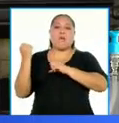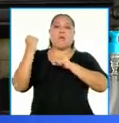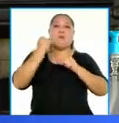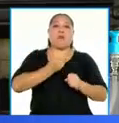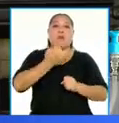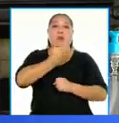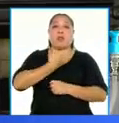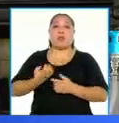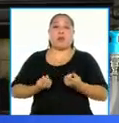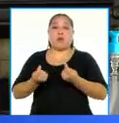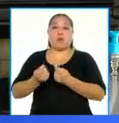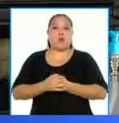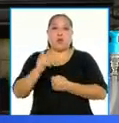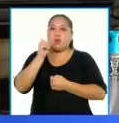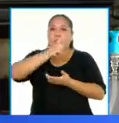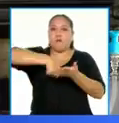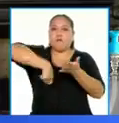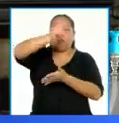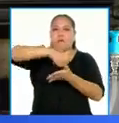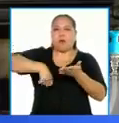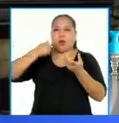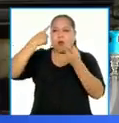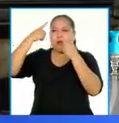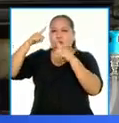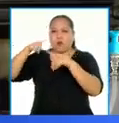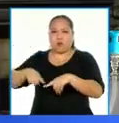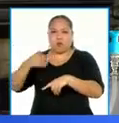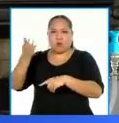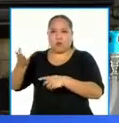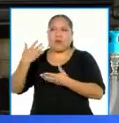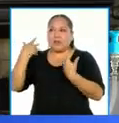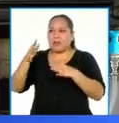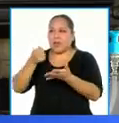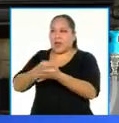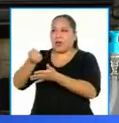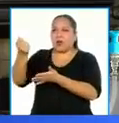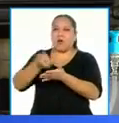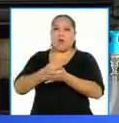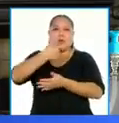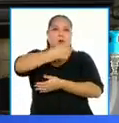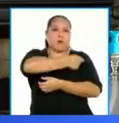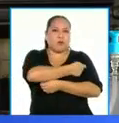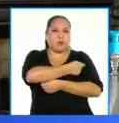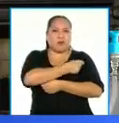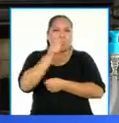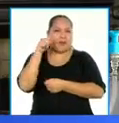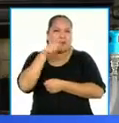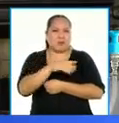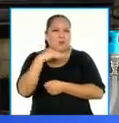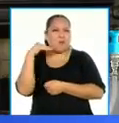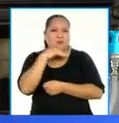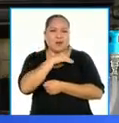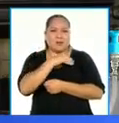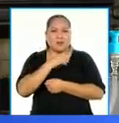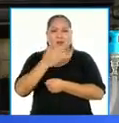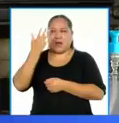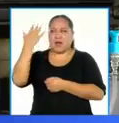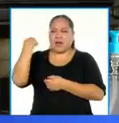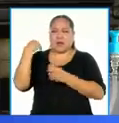Ejecutivo no haya firmado ningún contrato para la adquisición de las vacunas. En estos días ha habido